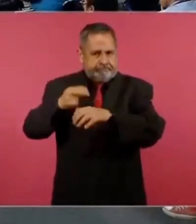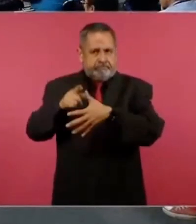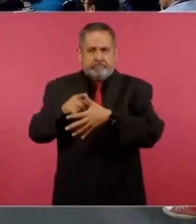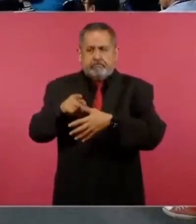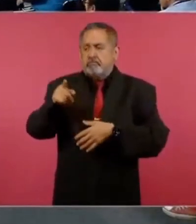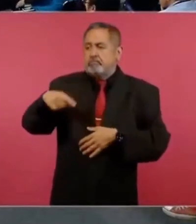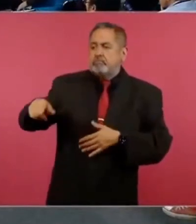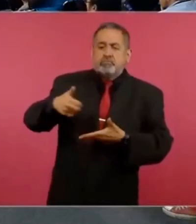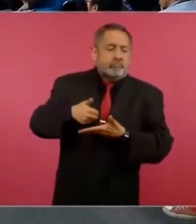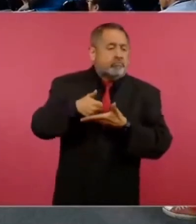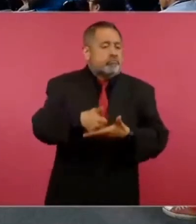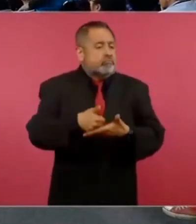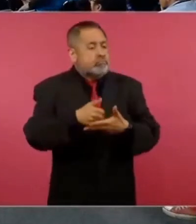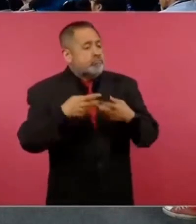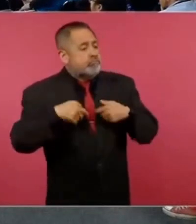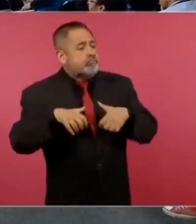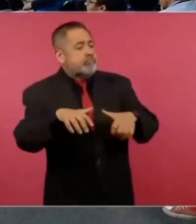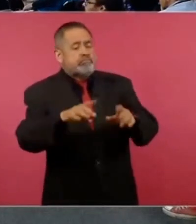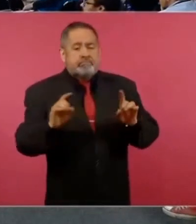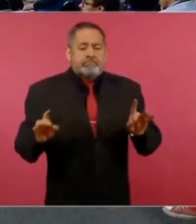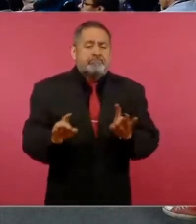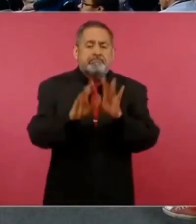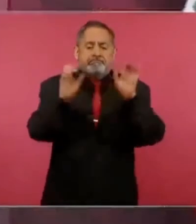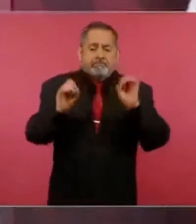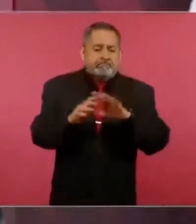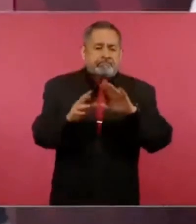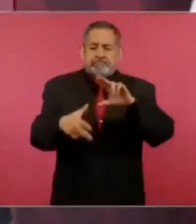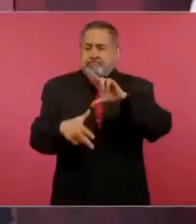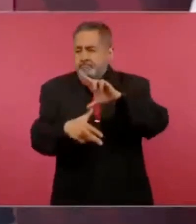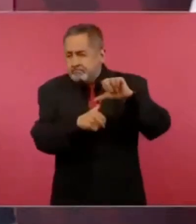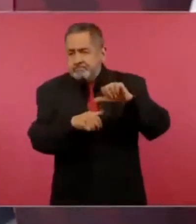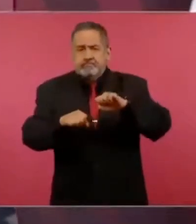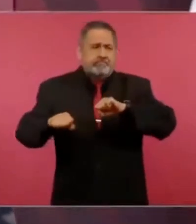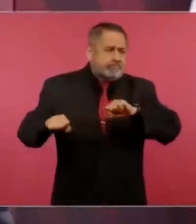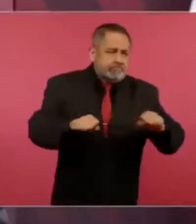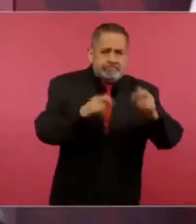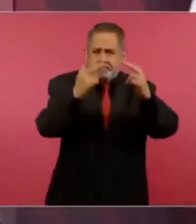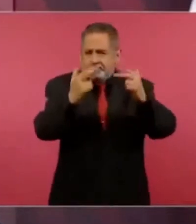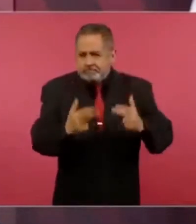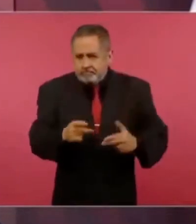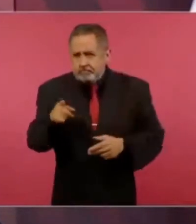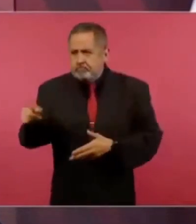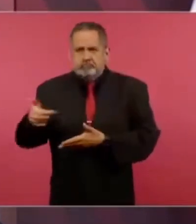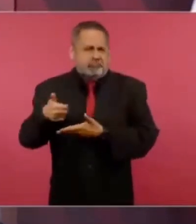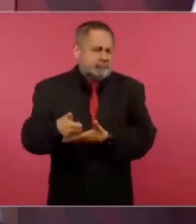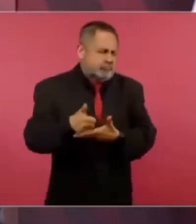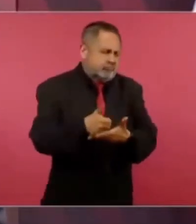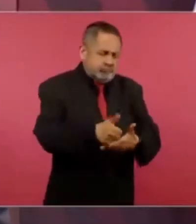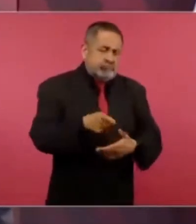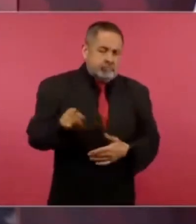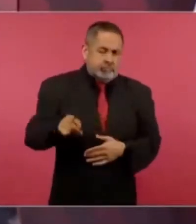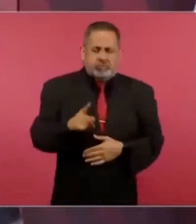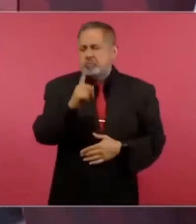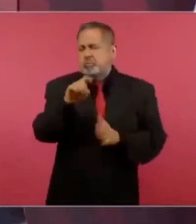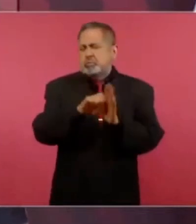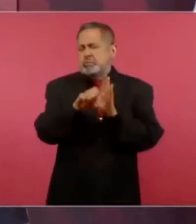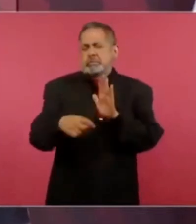auxiliar a la población en casos de desastre. Nada más voy a ponerte un caso, un